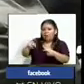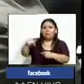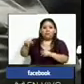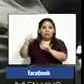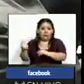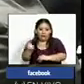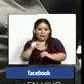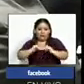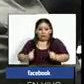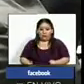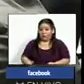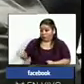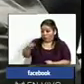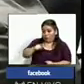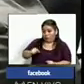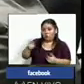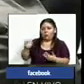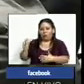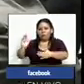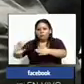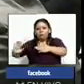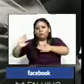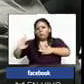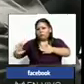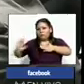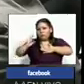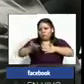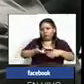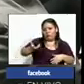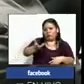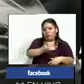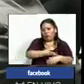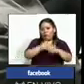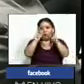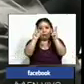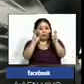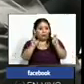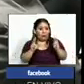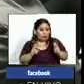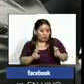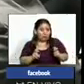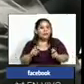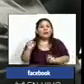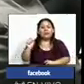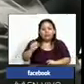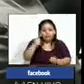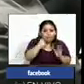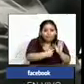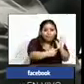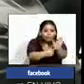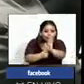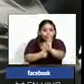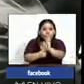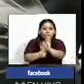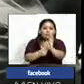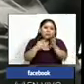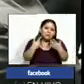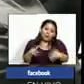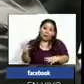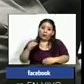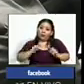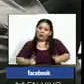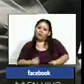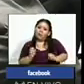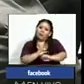y el gobierno ha adquirido algunos compromisos con nosotros en cuanto a estos temas. Y hay que decirlos aquí de cara a la población. Nos ha dicho con toda